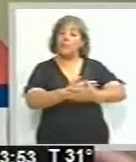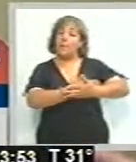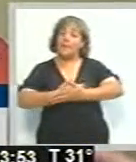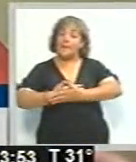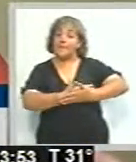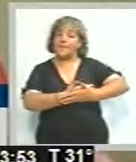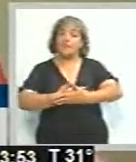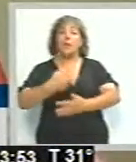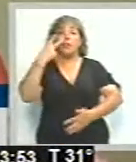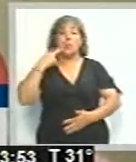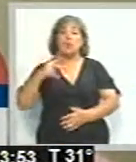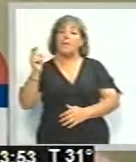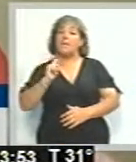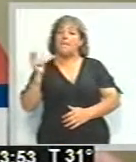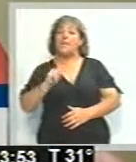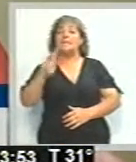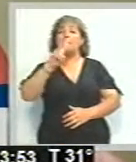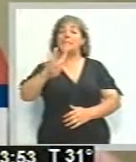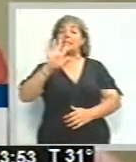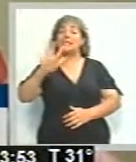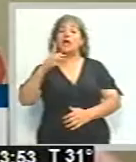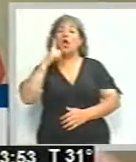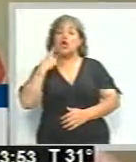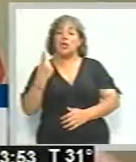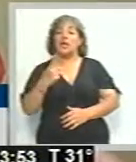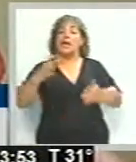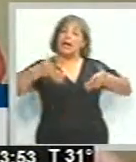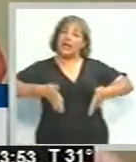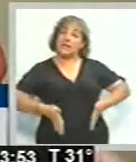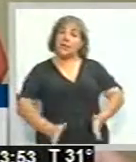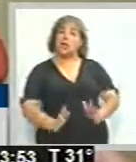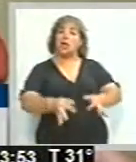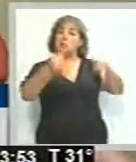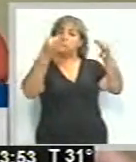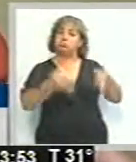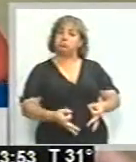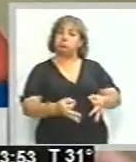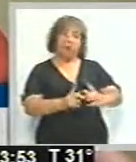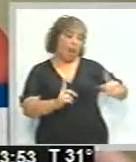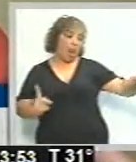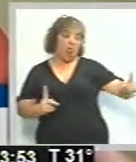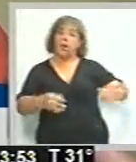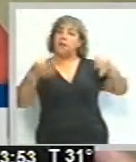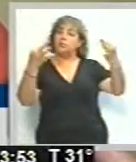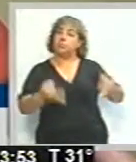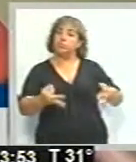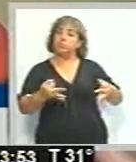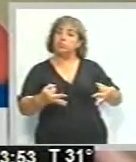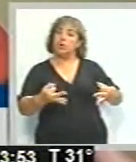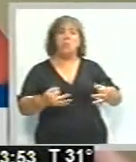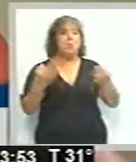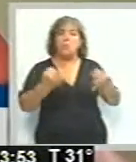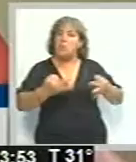niño de 9 meses, 25 días, que nace con un peso y una talla adecuada, lo que se llama recién nacido a